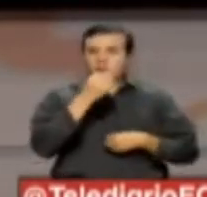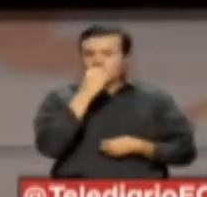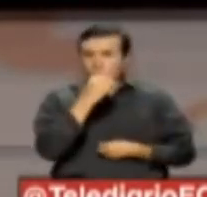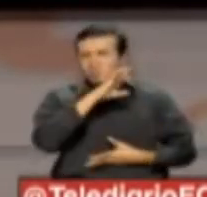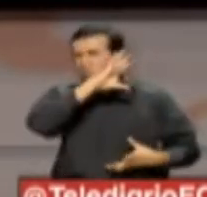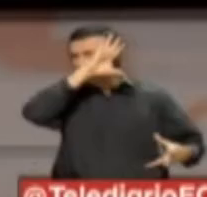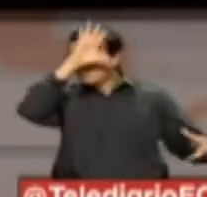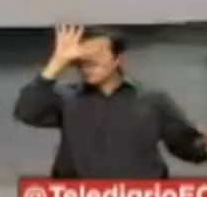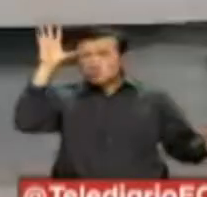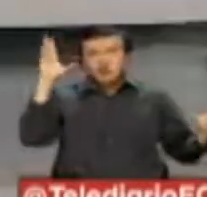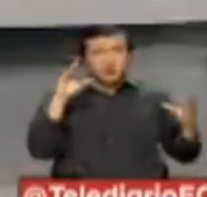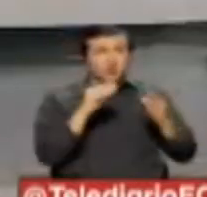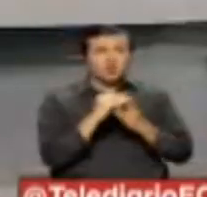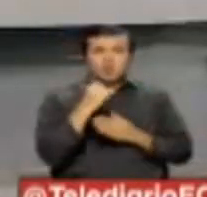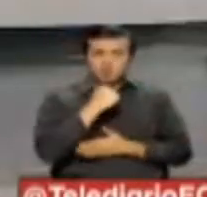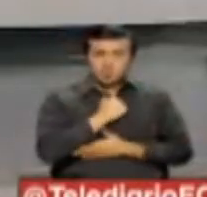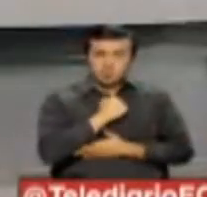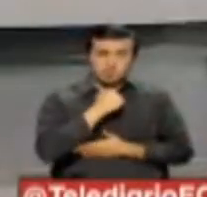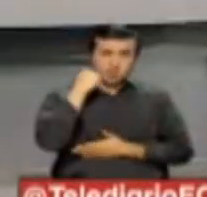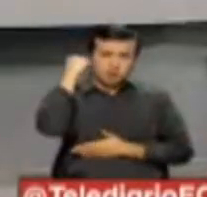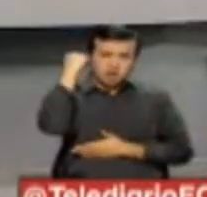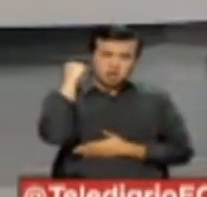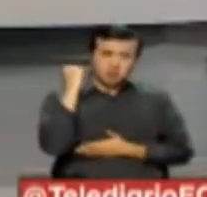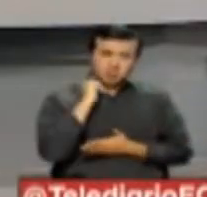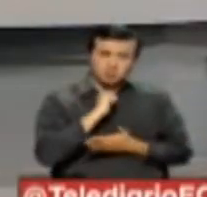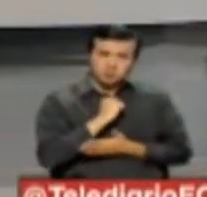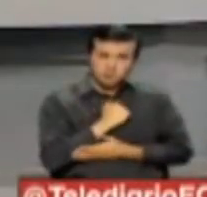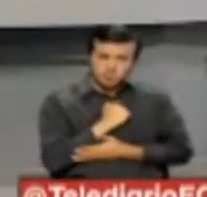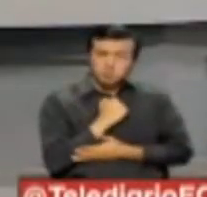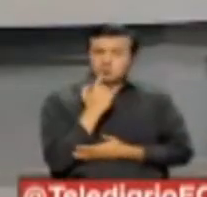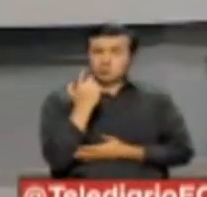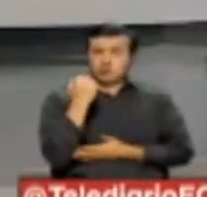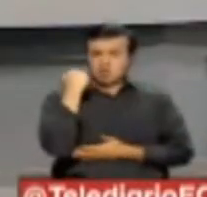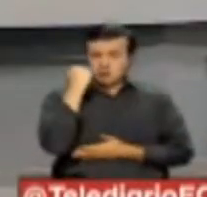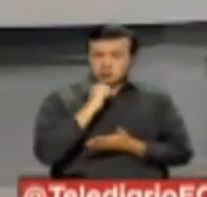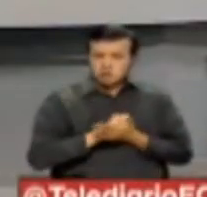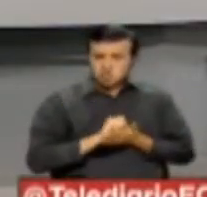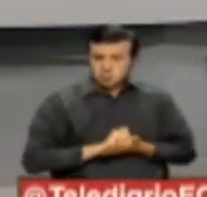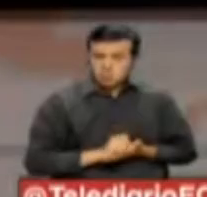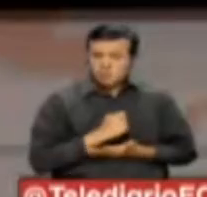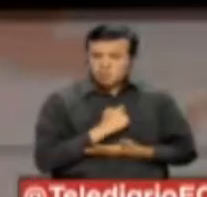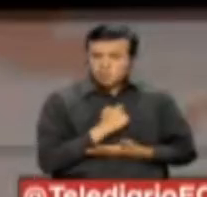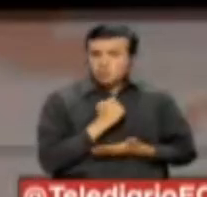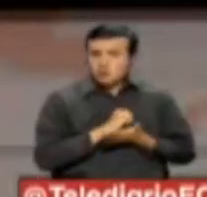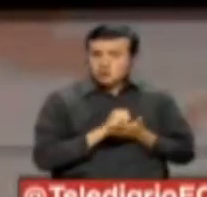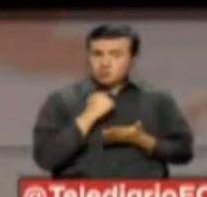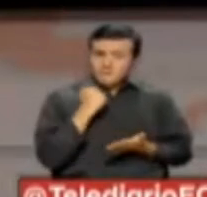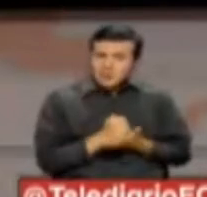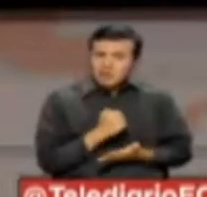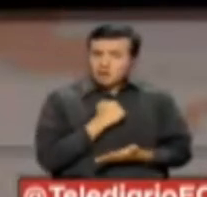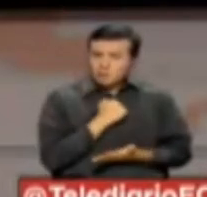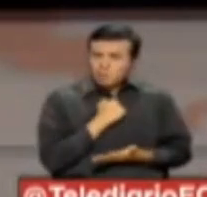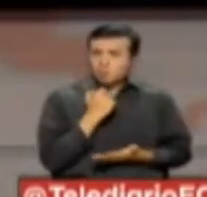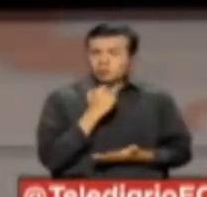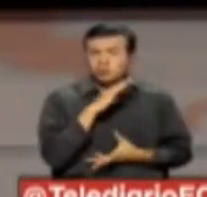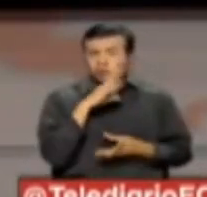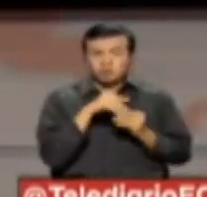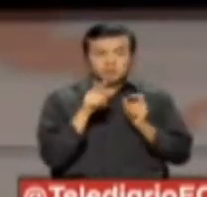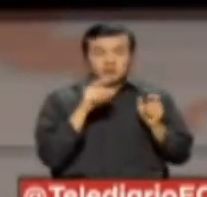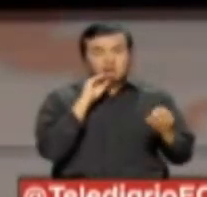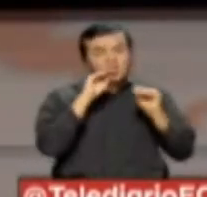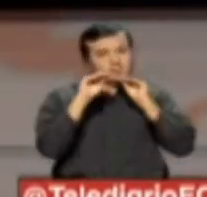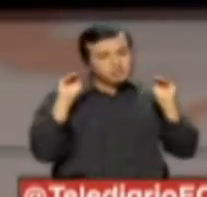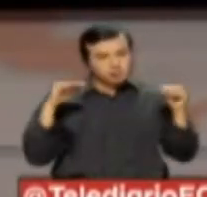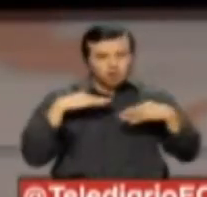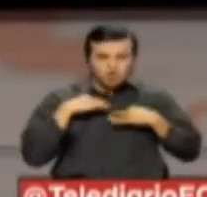absolutamente todo tiene que ver con propiedad intelectual o tuvo propia intelectual o tiene propiedad intelectual y eso es importante que toda la ciudadanía